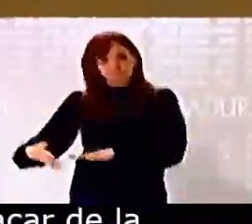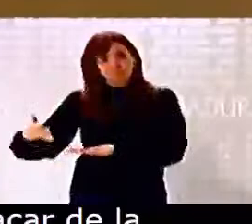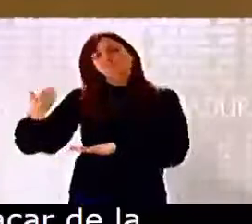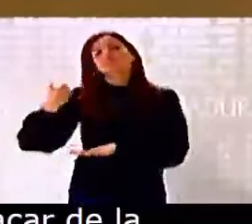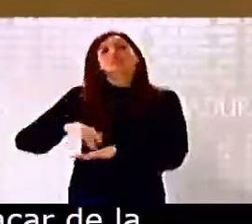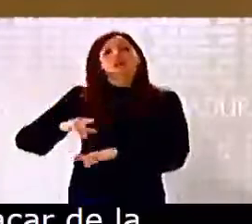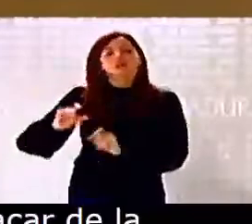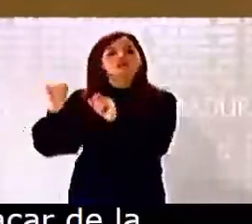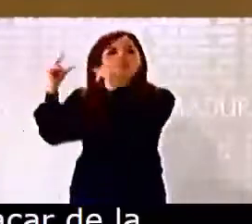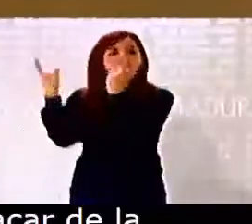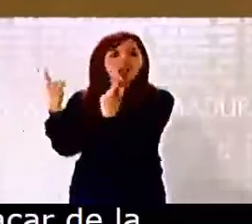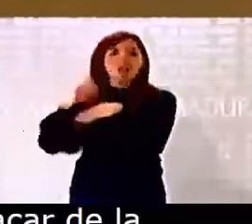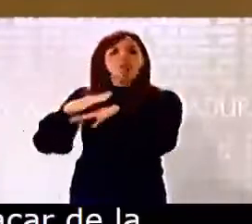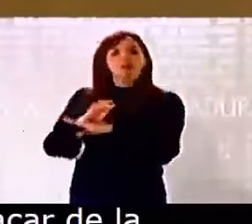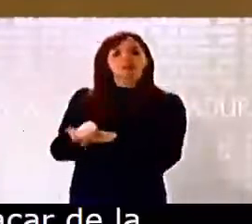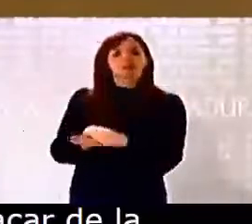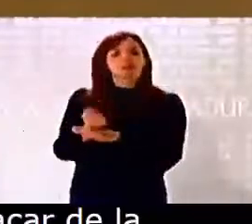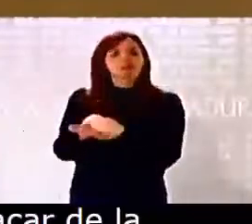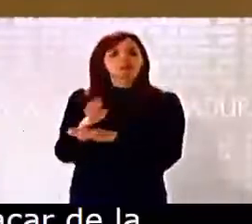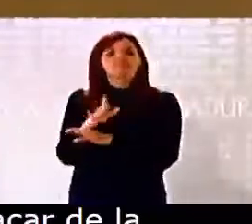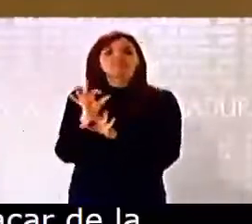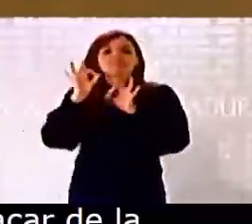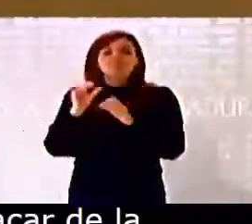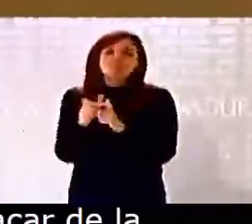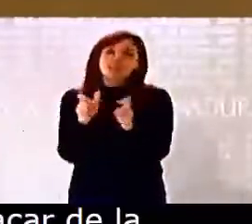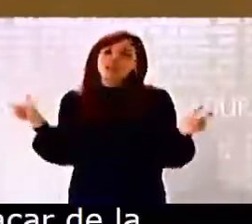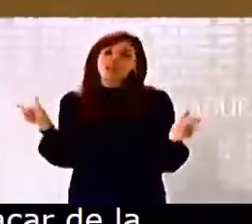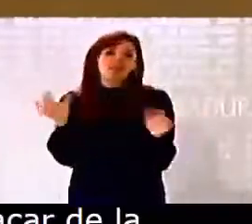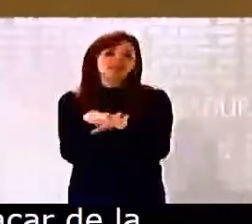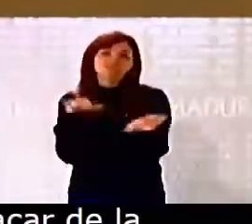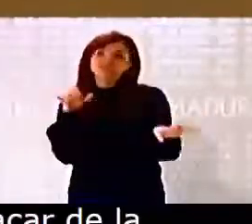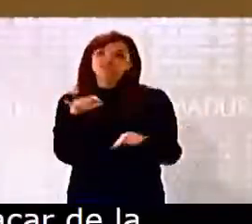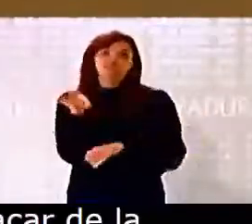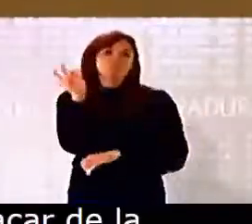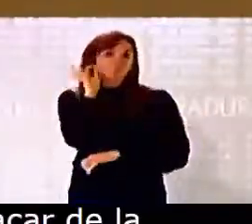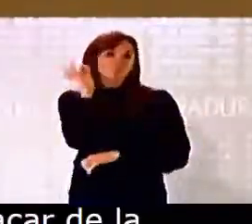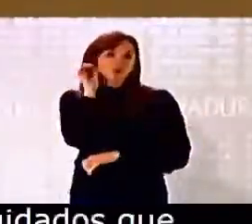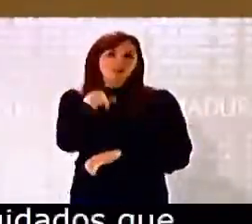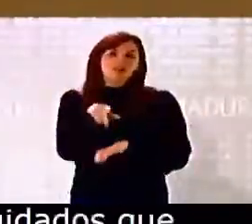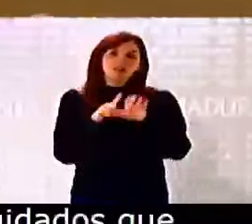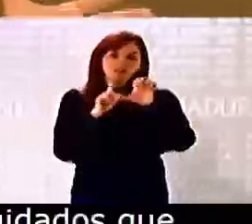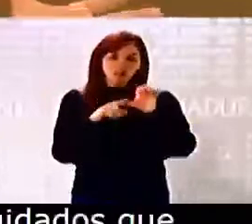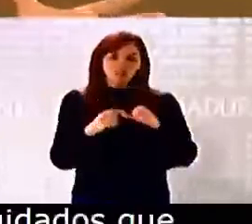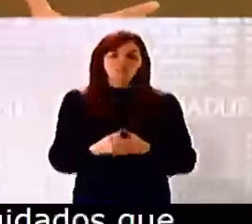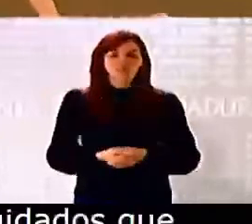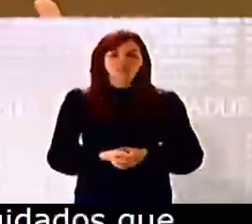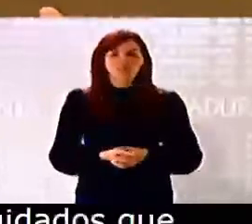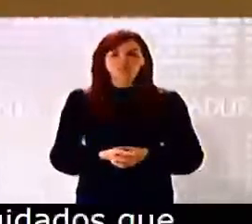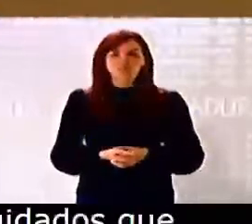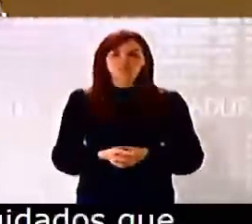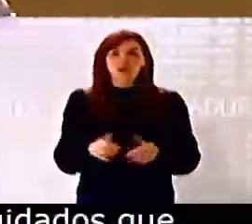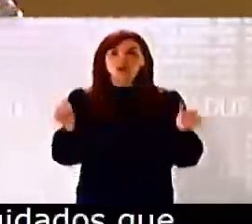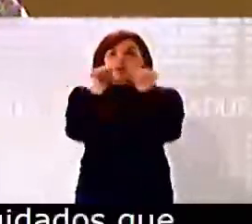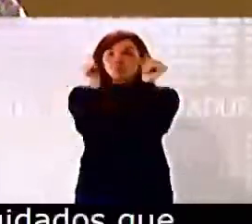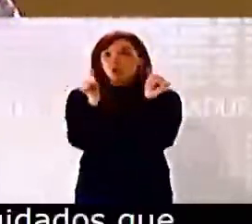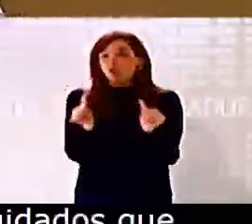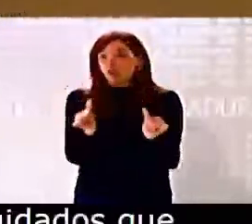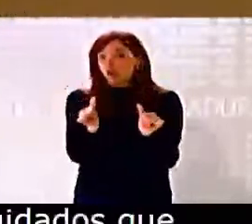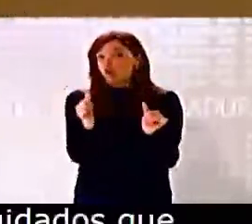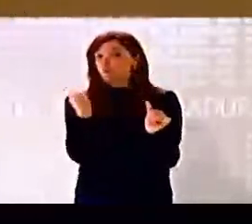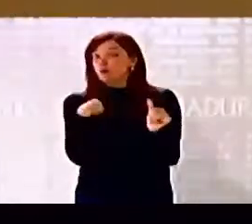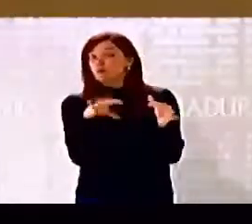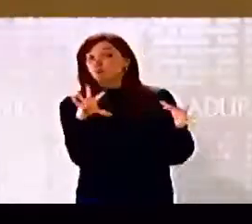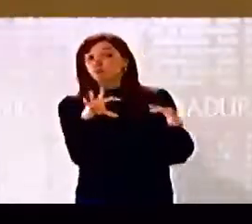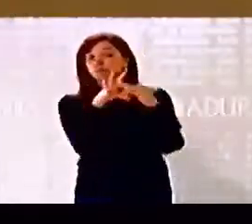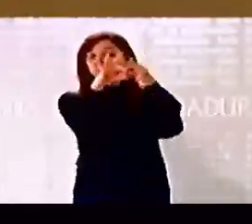que fundamentalmente es un empleo feminizado de nuestra comunidad autónoma. El modelo que voy a seguir lo